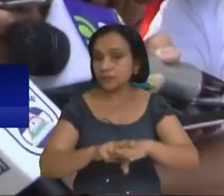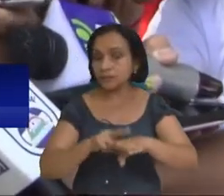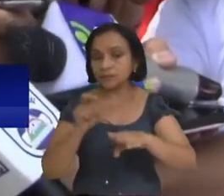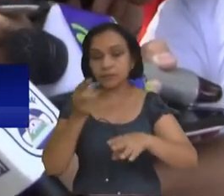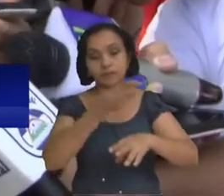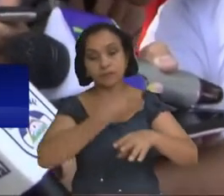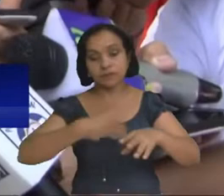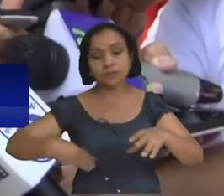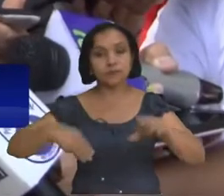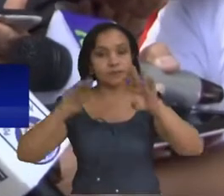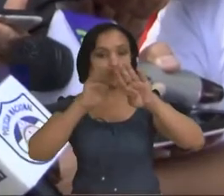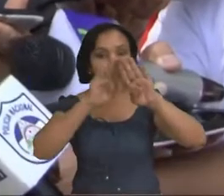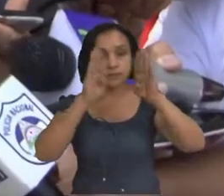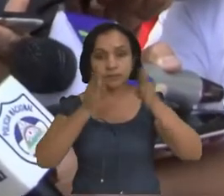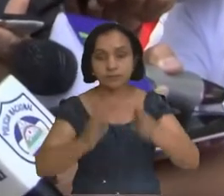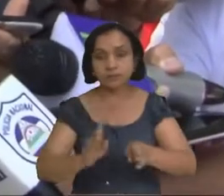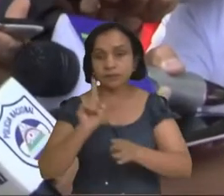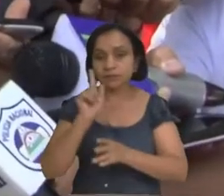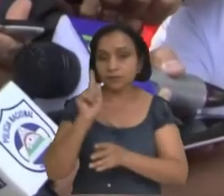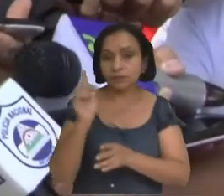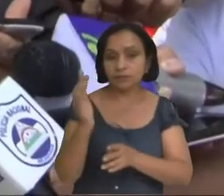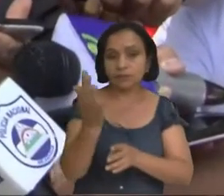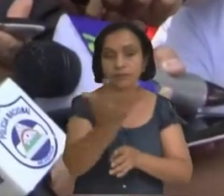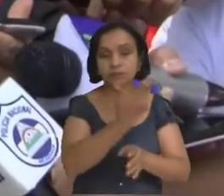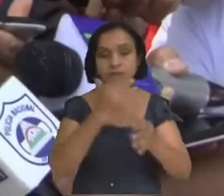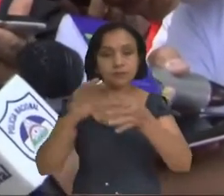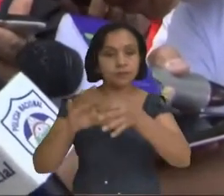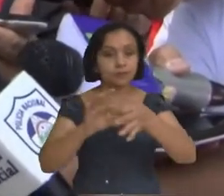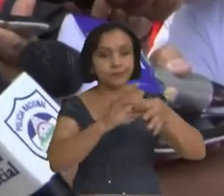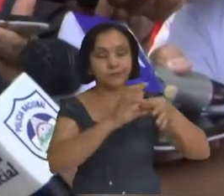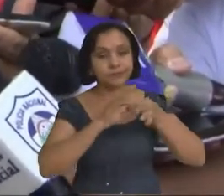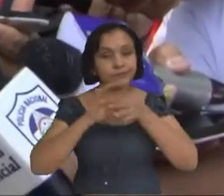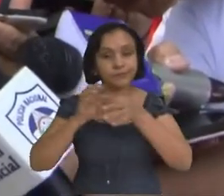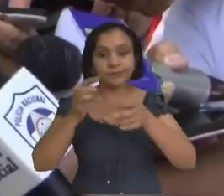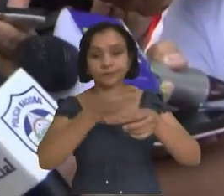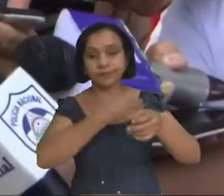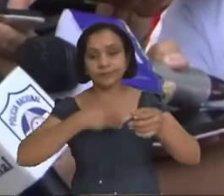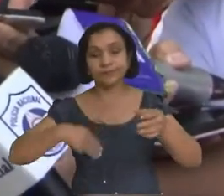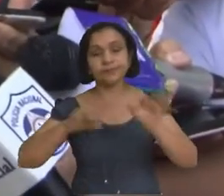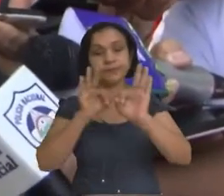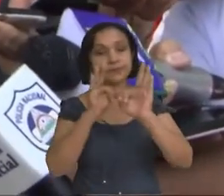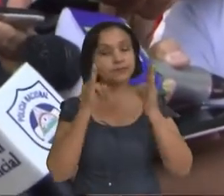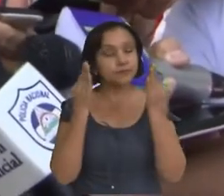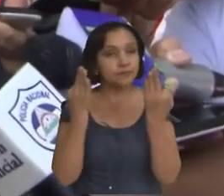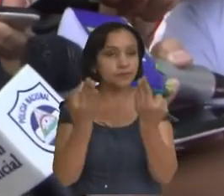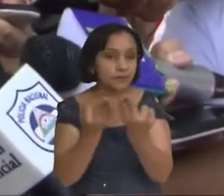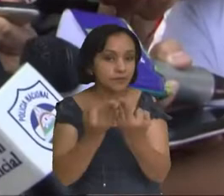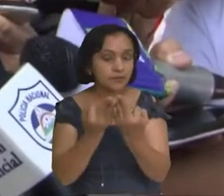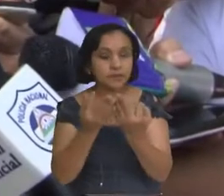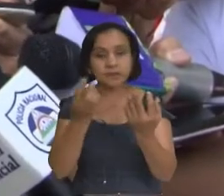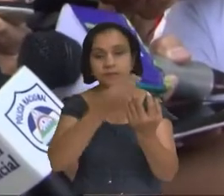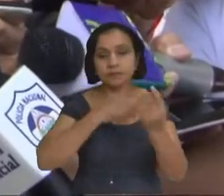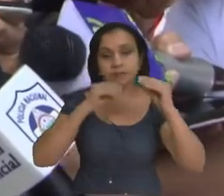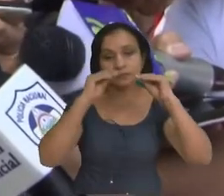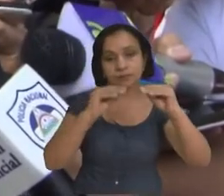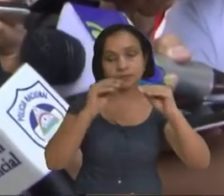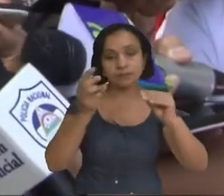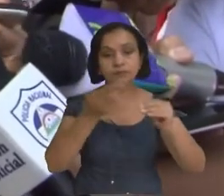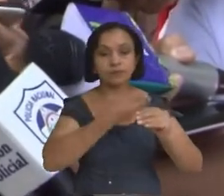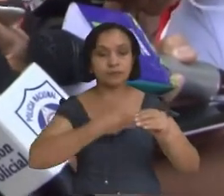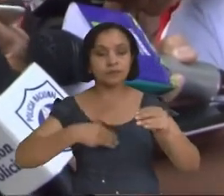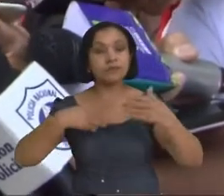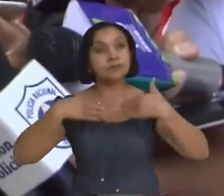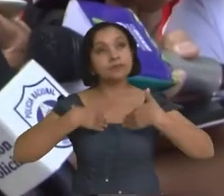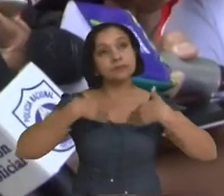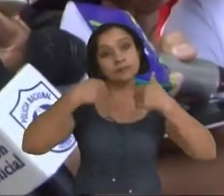Ministerio de la Mujer. Aquí vamos coordinados todos, unidos, avanzando con el Ministerio de la Familia, el Ministerio de Educación y el Ministerio de la Salud también, que tienen que